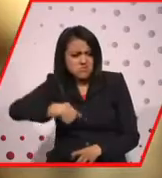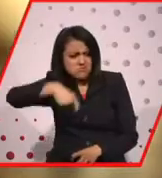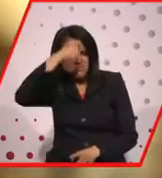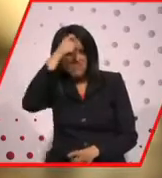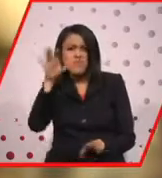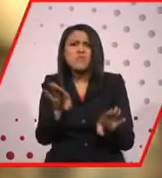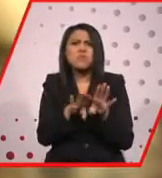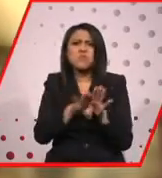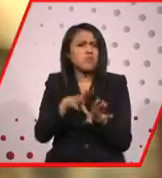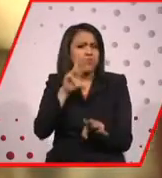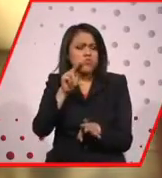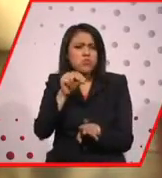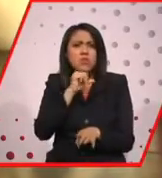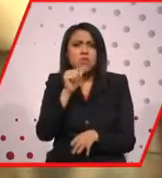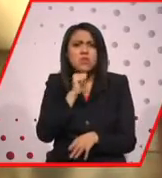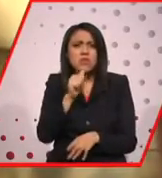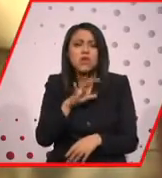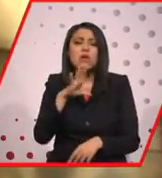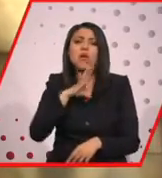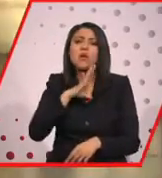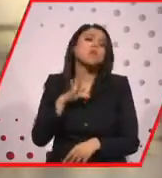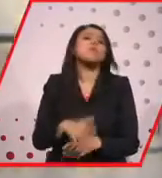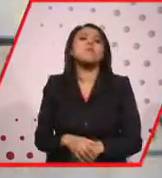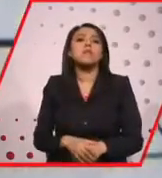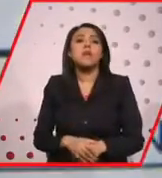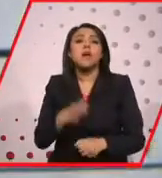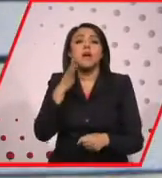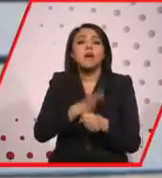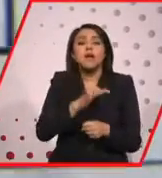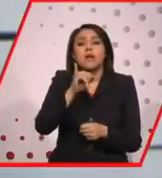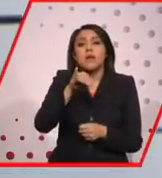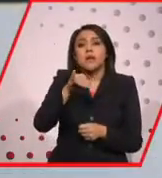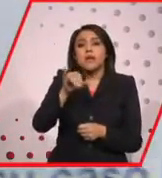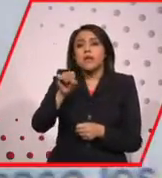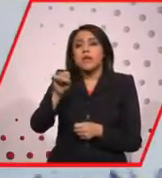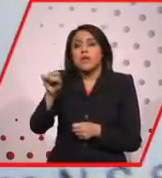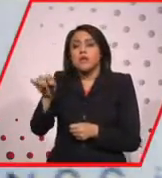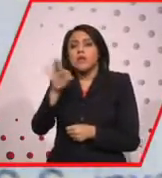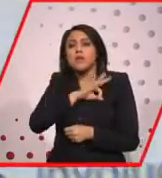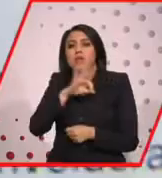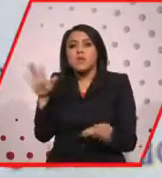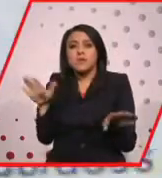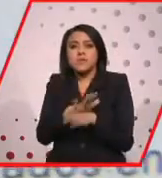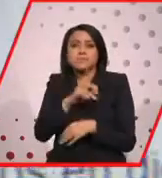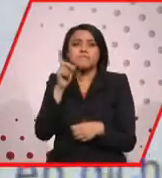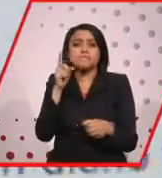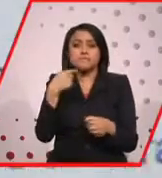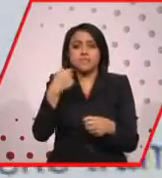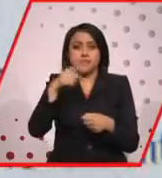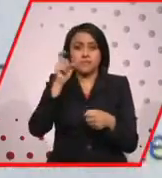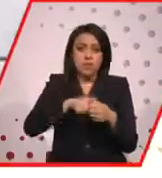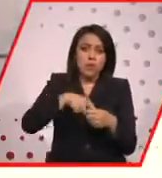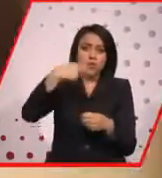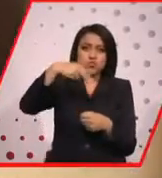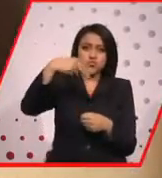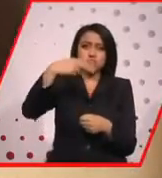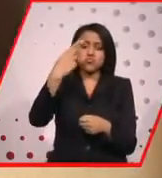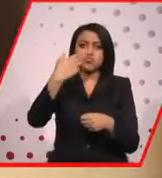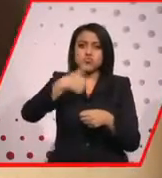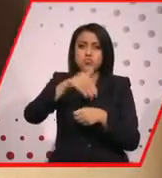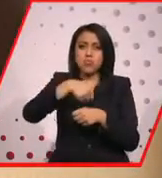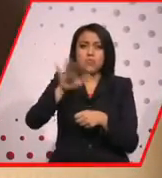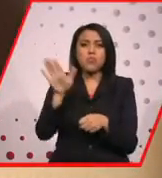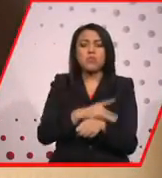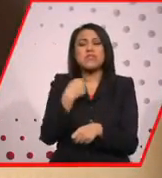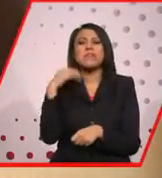El problema radica en que existe homonimia, por lo que el IMSS le ayudó a cambiar su número de afiliación, pues era incorrecto. Posteriormente